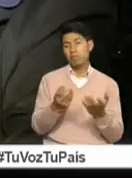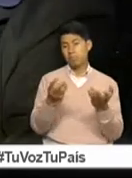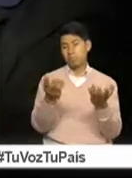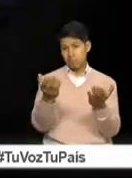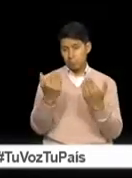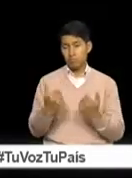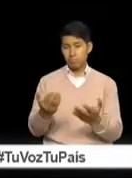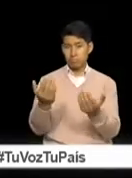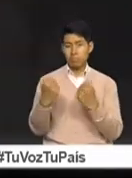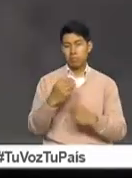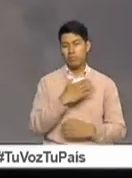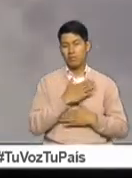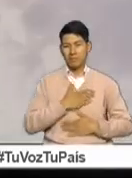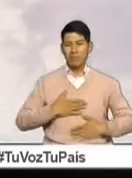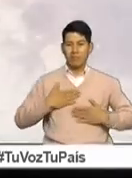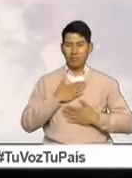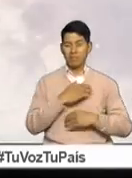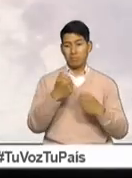vengan